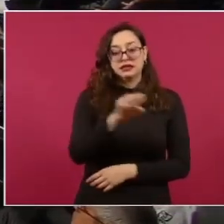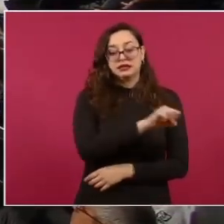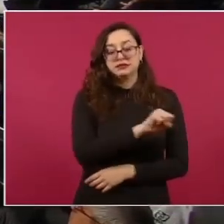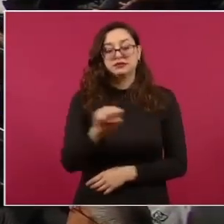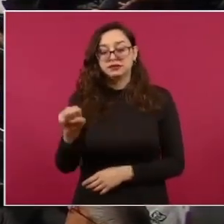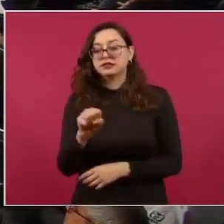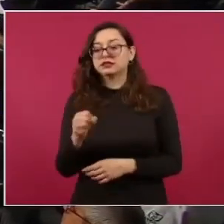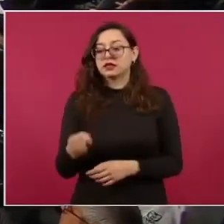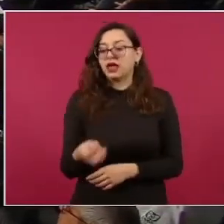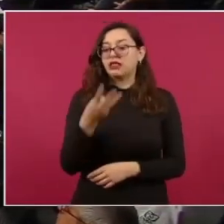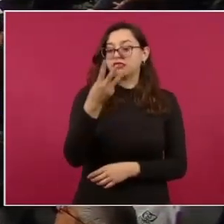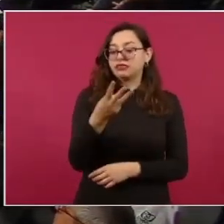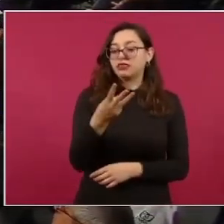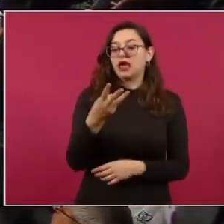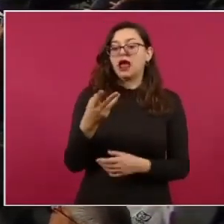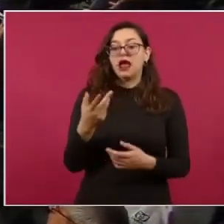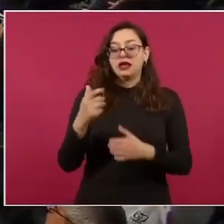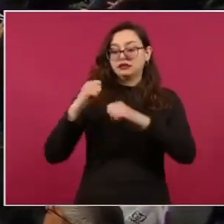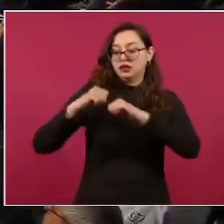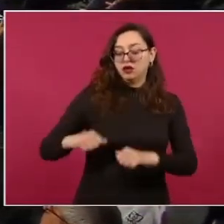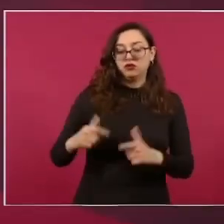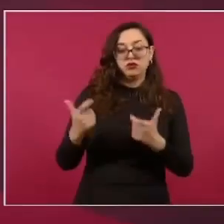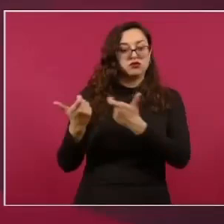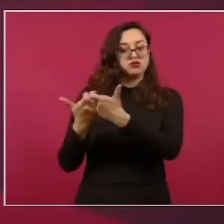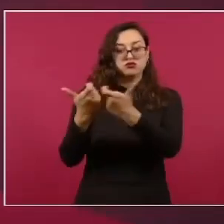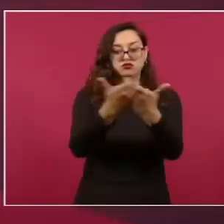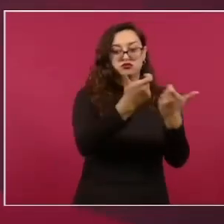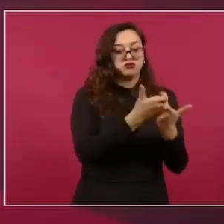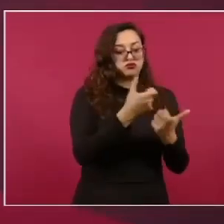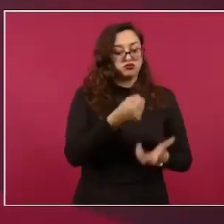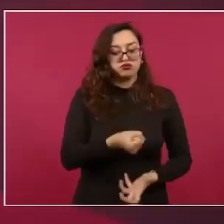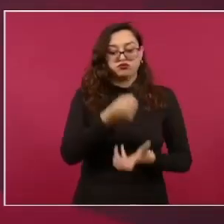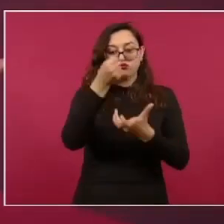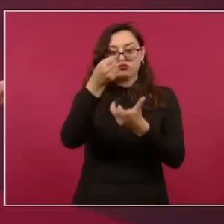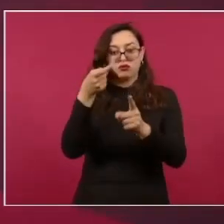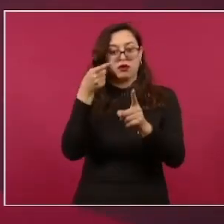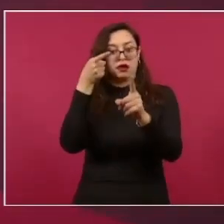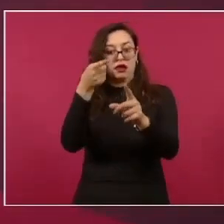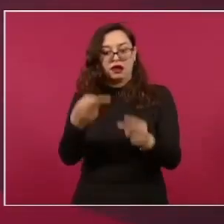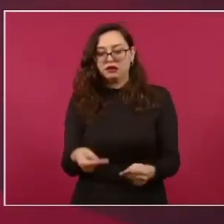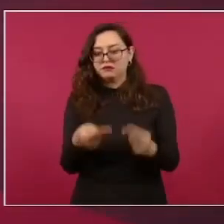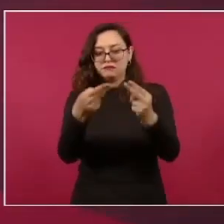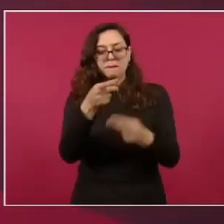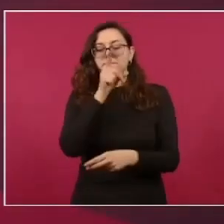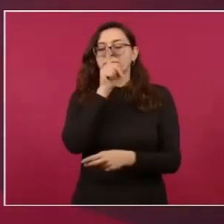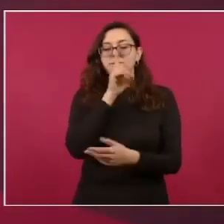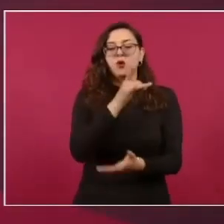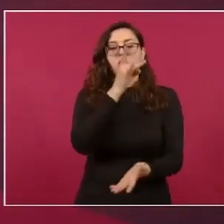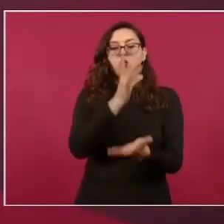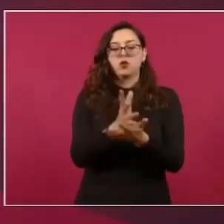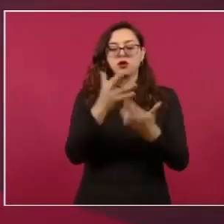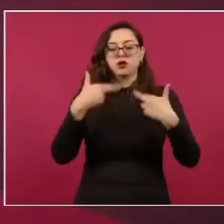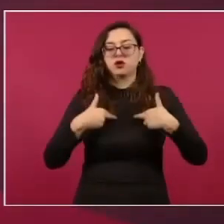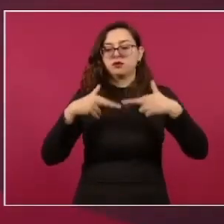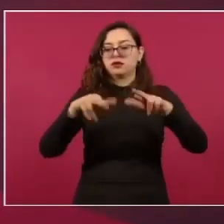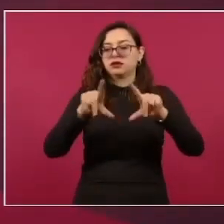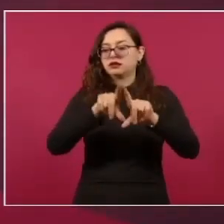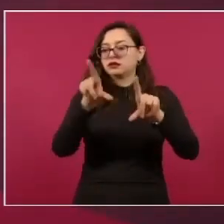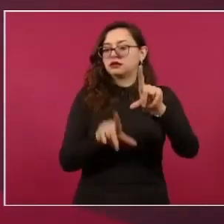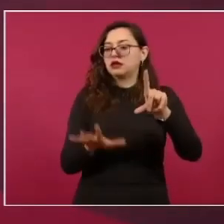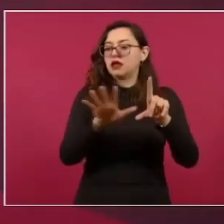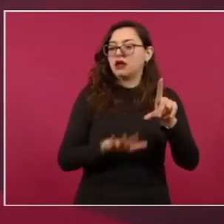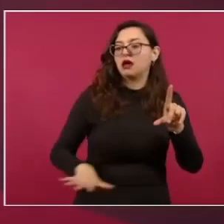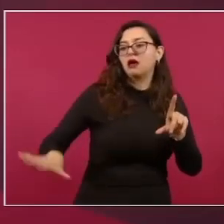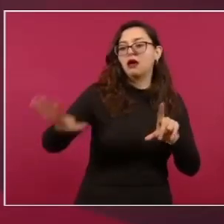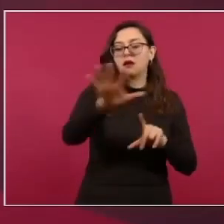manera tripartita, sin fines lucrativos y de composición mixta a través de la representación del Estado, de los asegurados